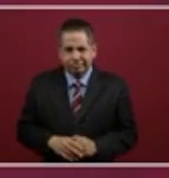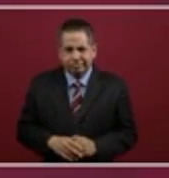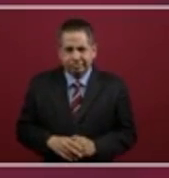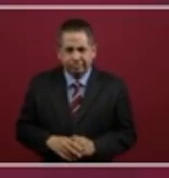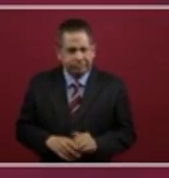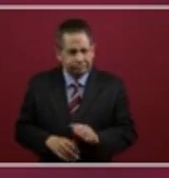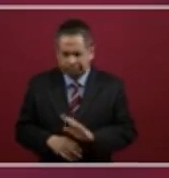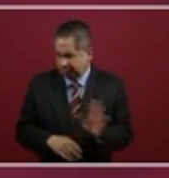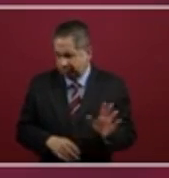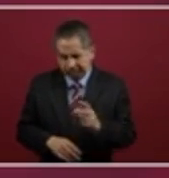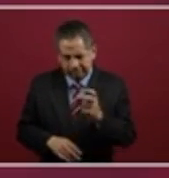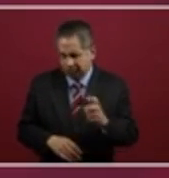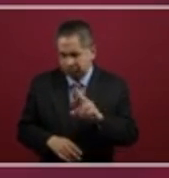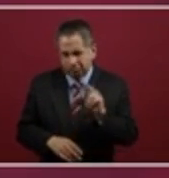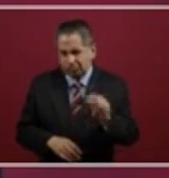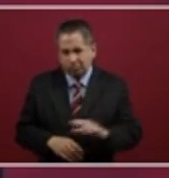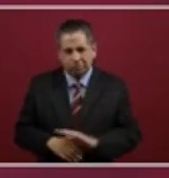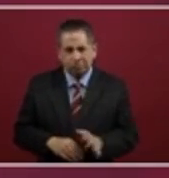no,